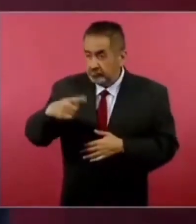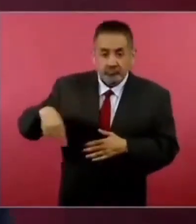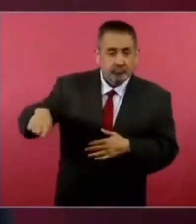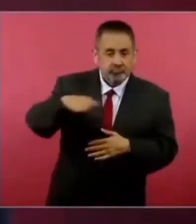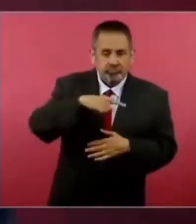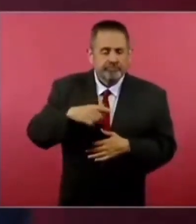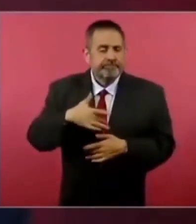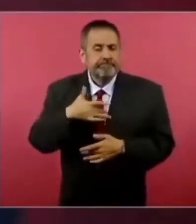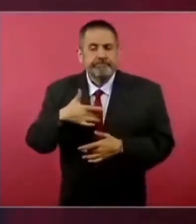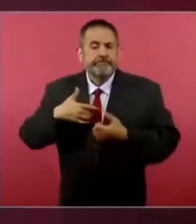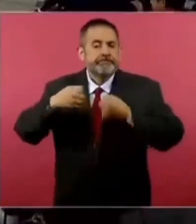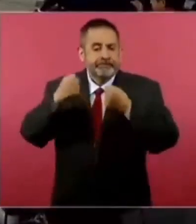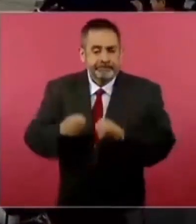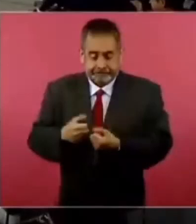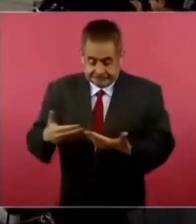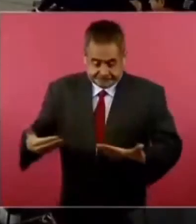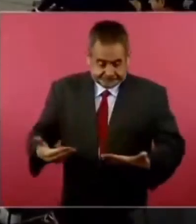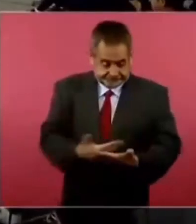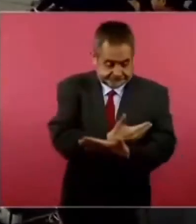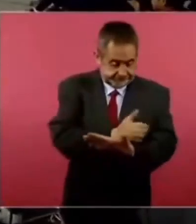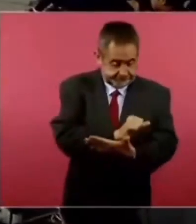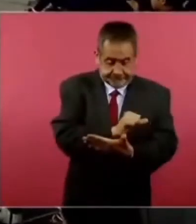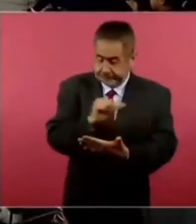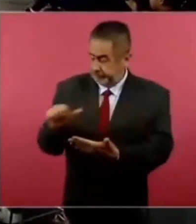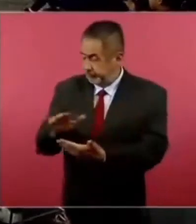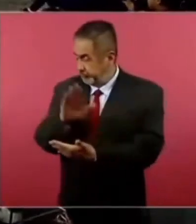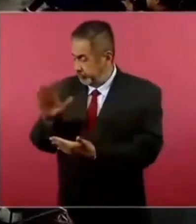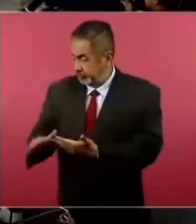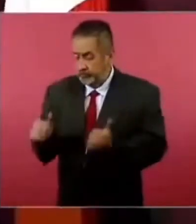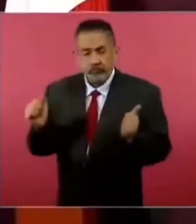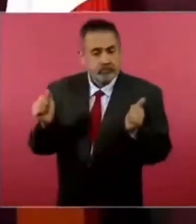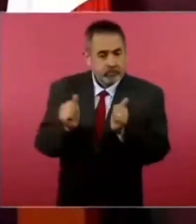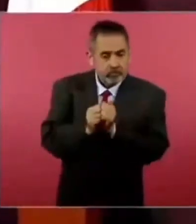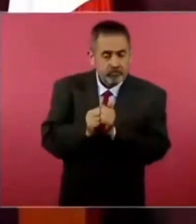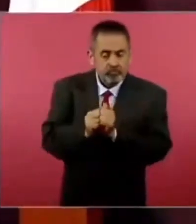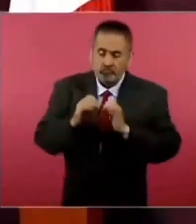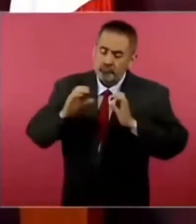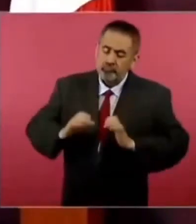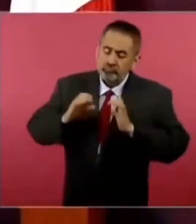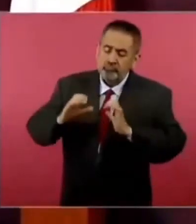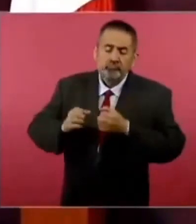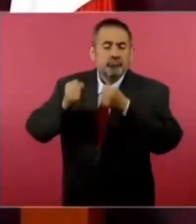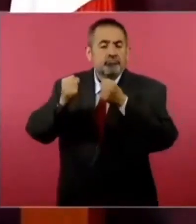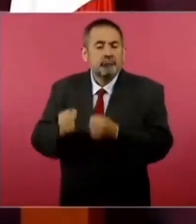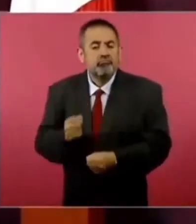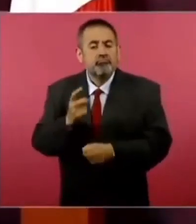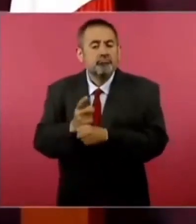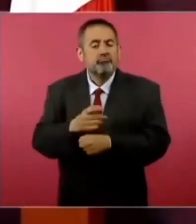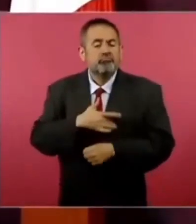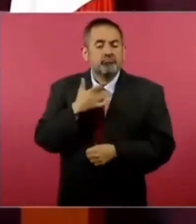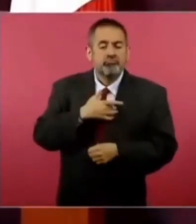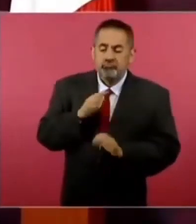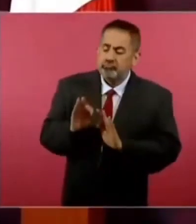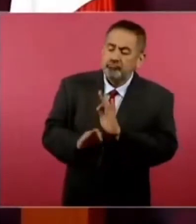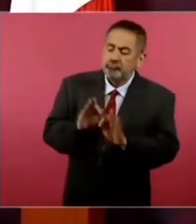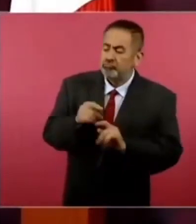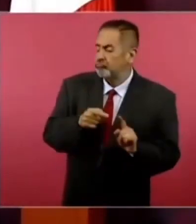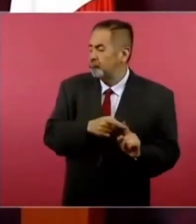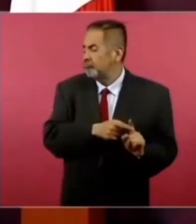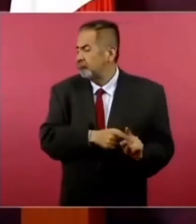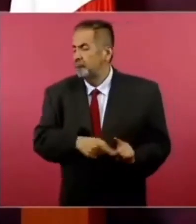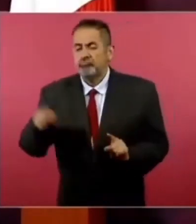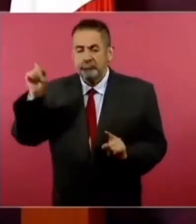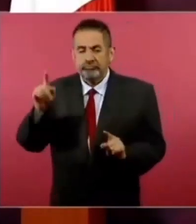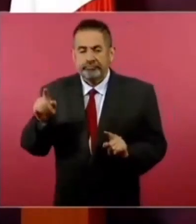tenga seguridad desde que nace hasta que muere, desde la cuna hasta la tumba. Esa es la diferencia